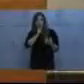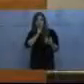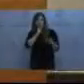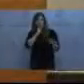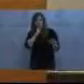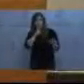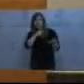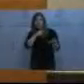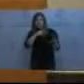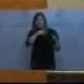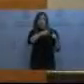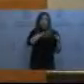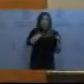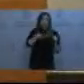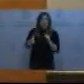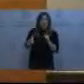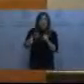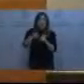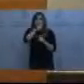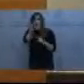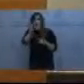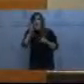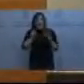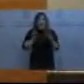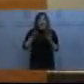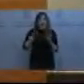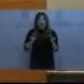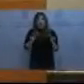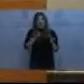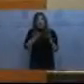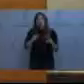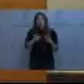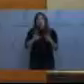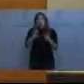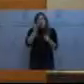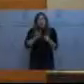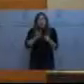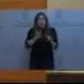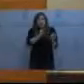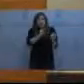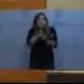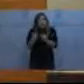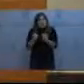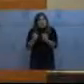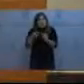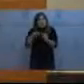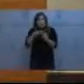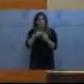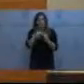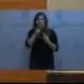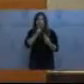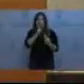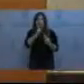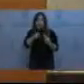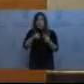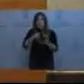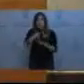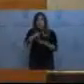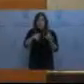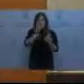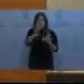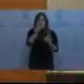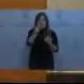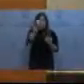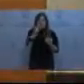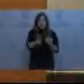y Madrid. Los asturianos quieren y necesitan, en momentos de dificultades y de crisis, un presidente que